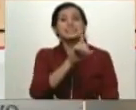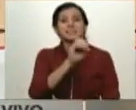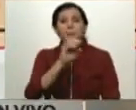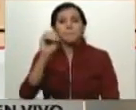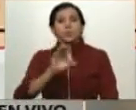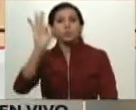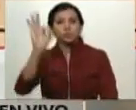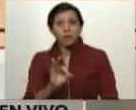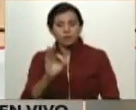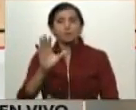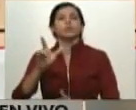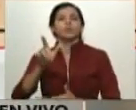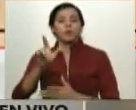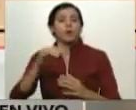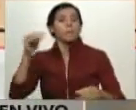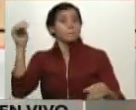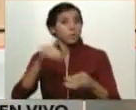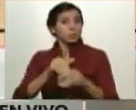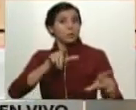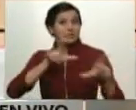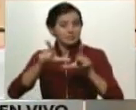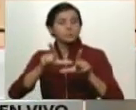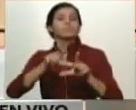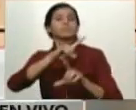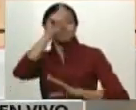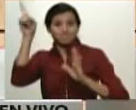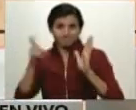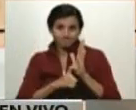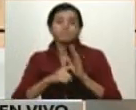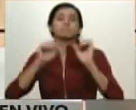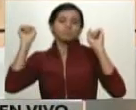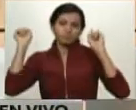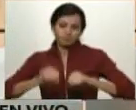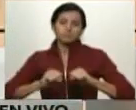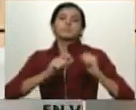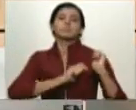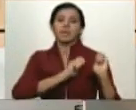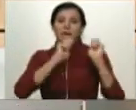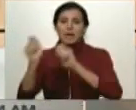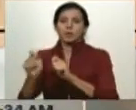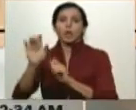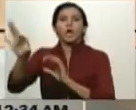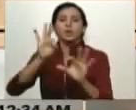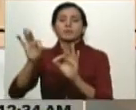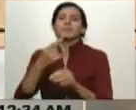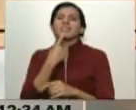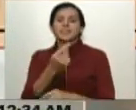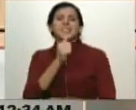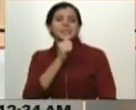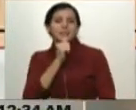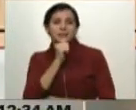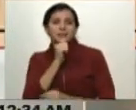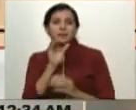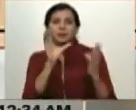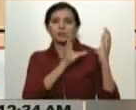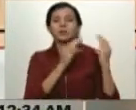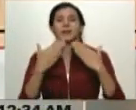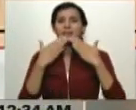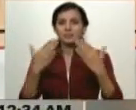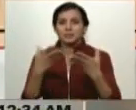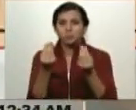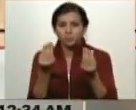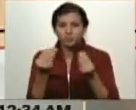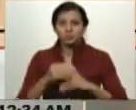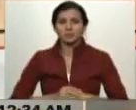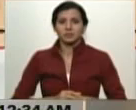la transmisión sea y tengamos completos, irreversibles, todos y cada uno de los cargos. Muchísimas gracias